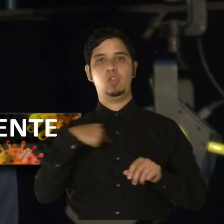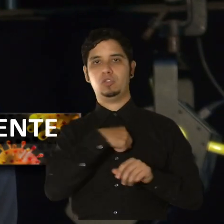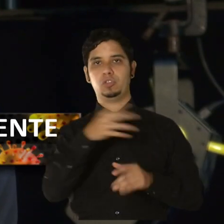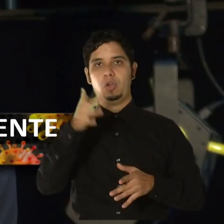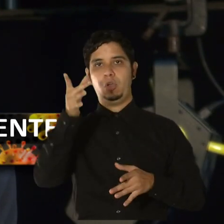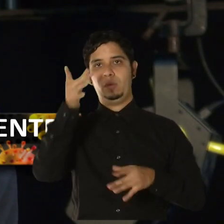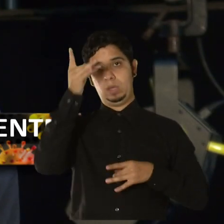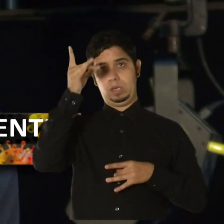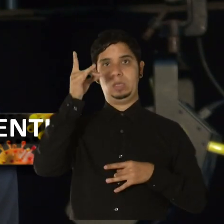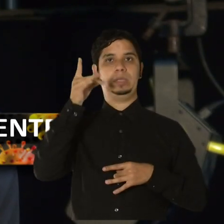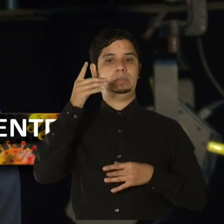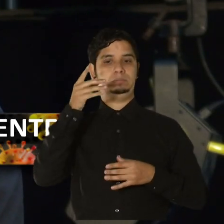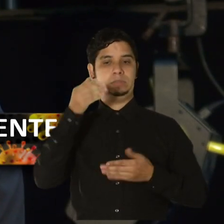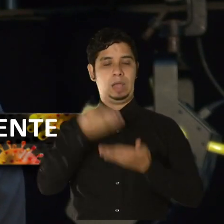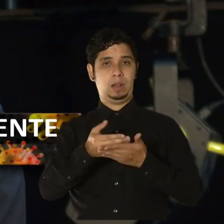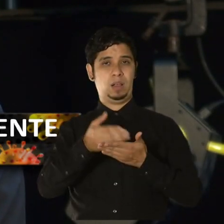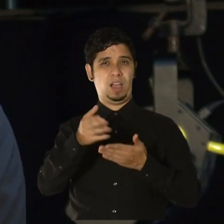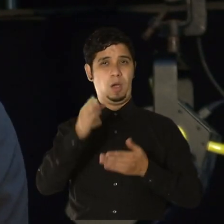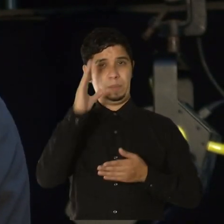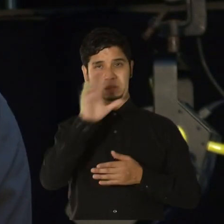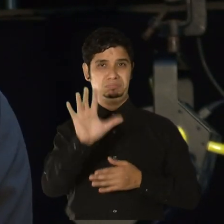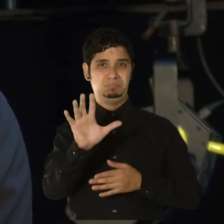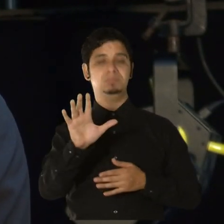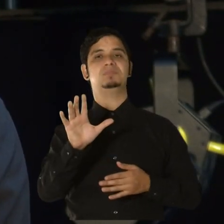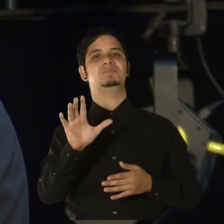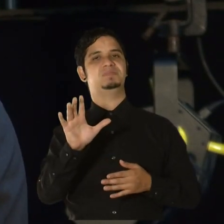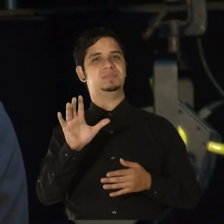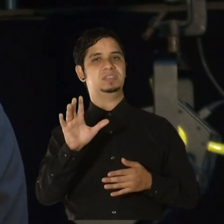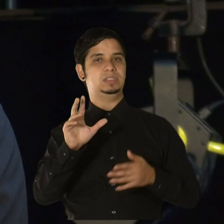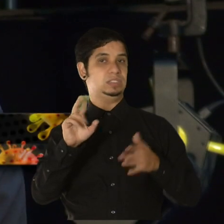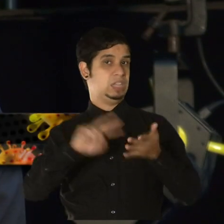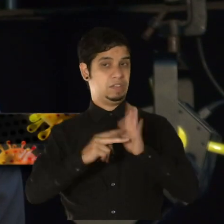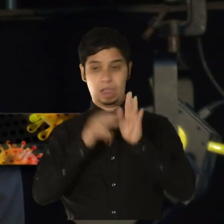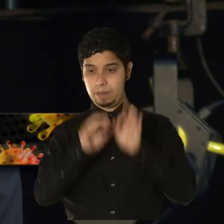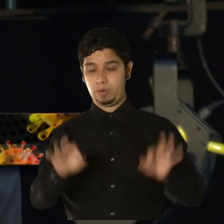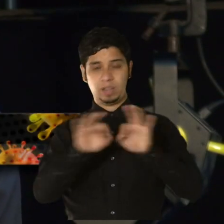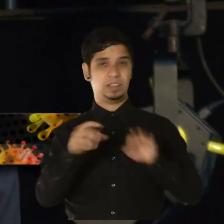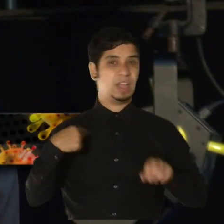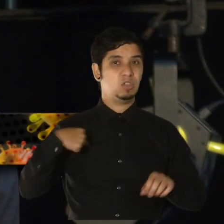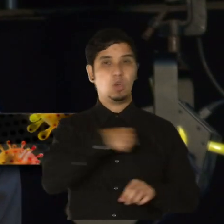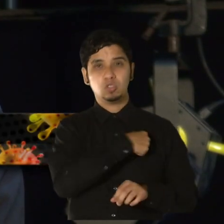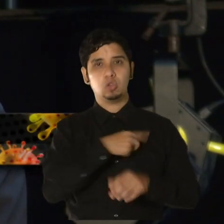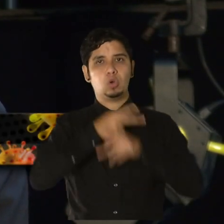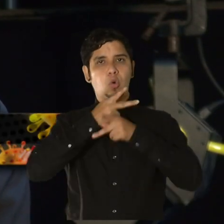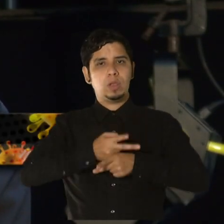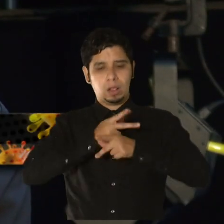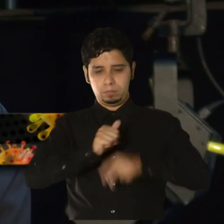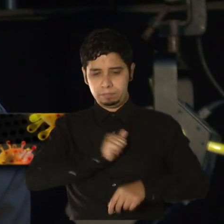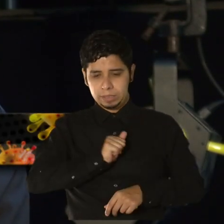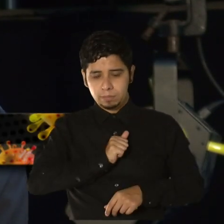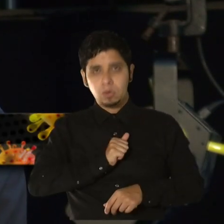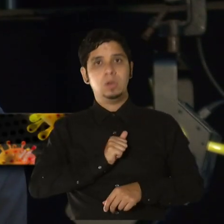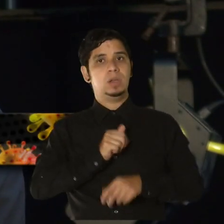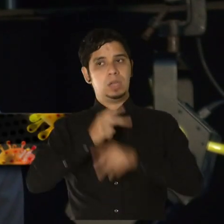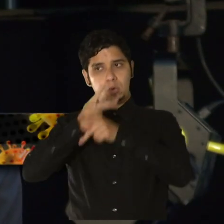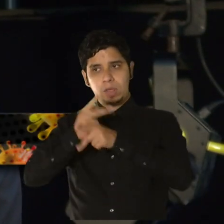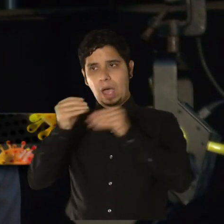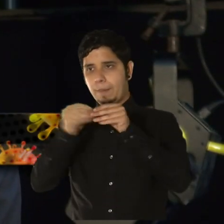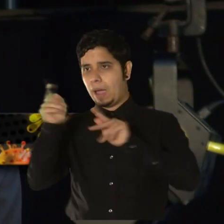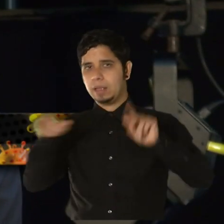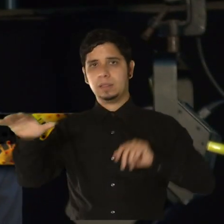cómo nos va a dar. Así que lo importante es cuidarnos a nosotros primero para cuidar a los demás y ser